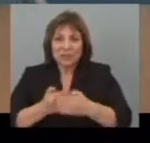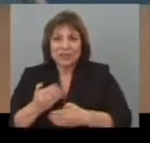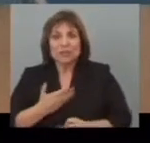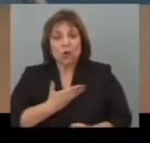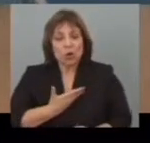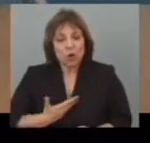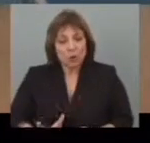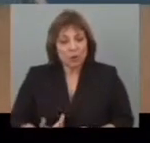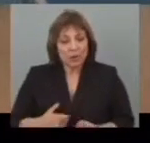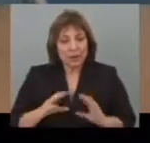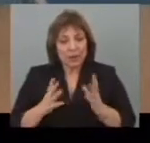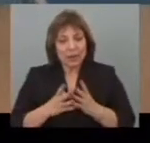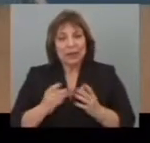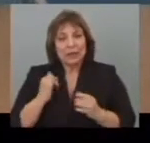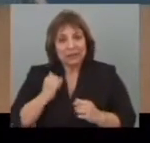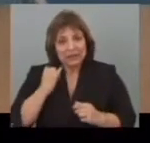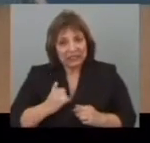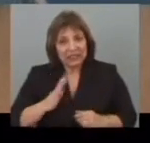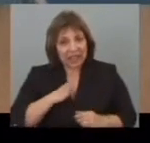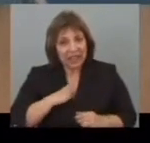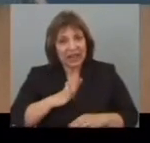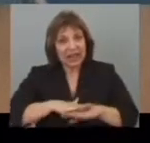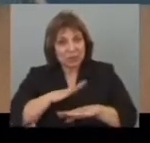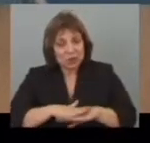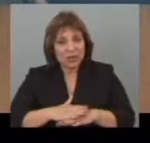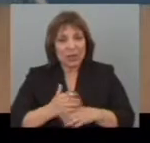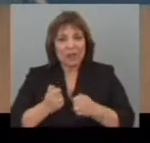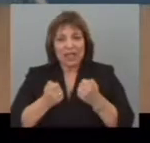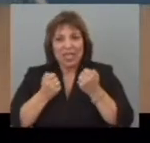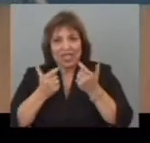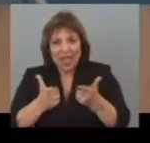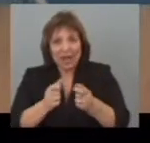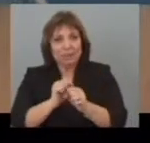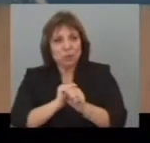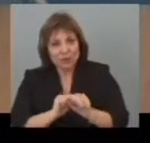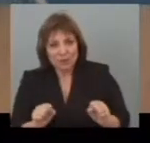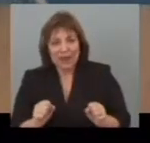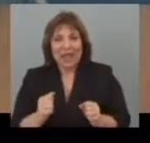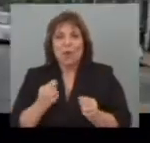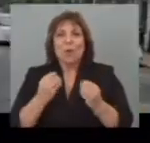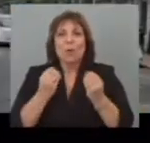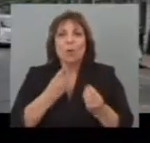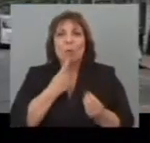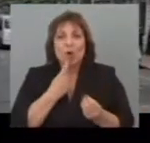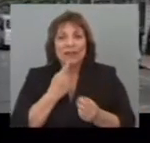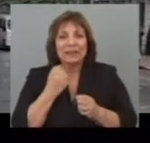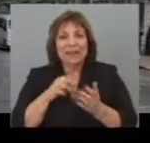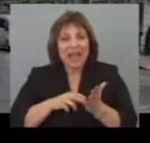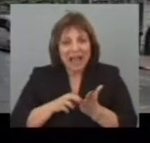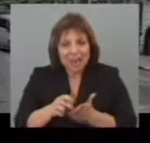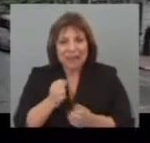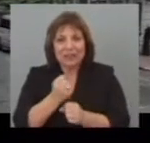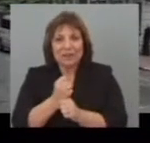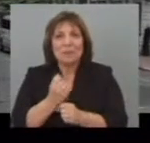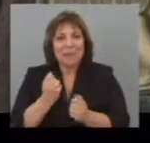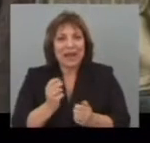Estado es responsable de generar mecanismos y desarrollar políticas que protejan los derechos de